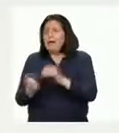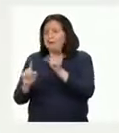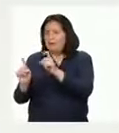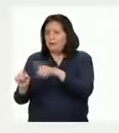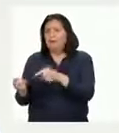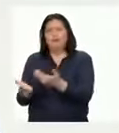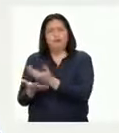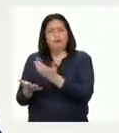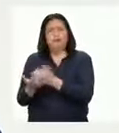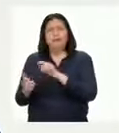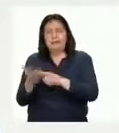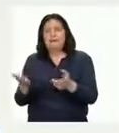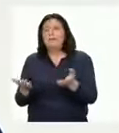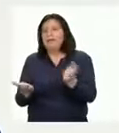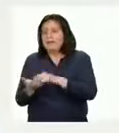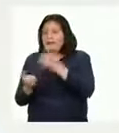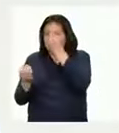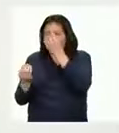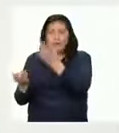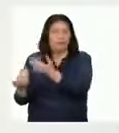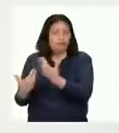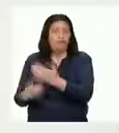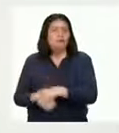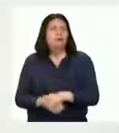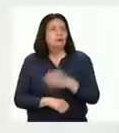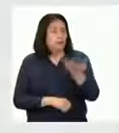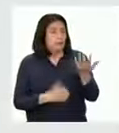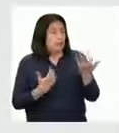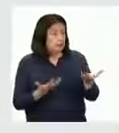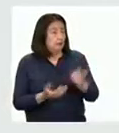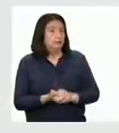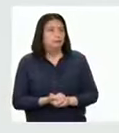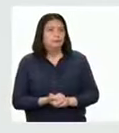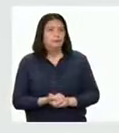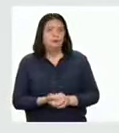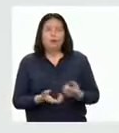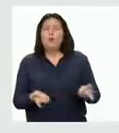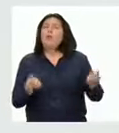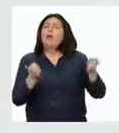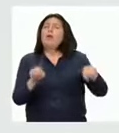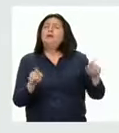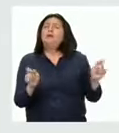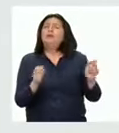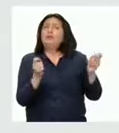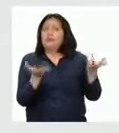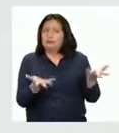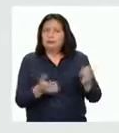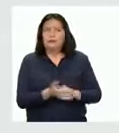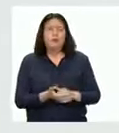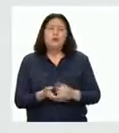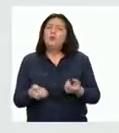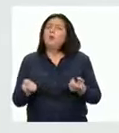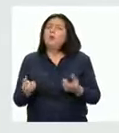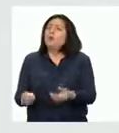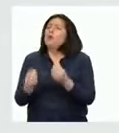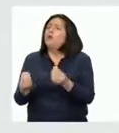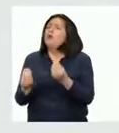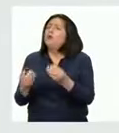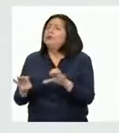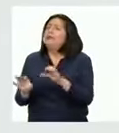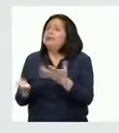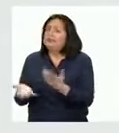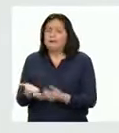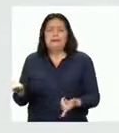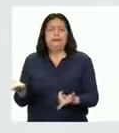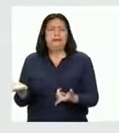preguntas que nos ayuden a completar la información. En este caso, ¿cuándo se celebra? ¿Cómo se celebra? ¿Y